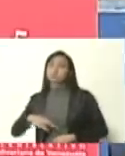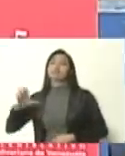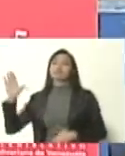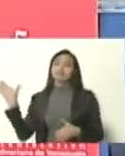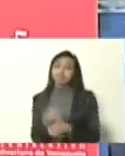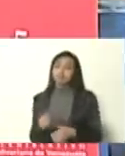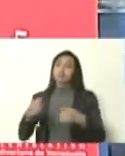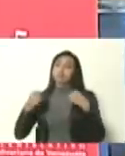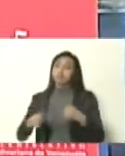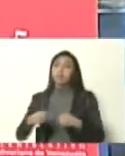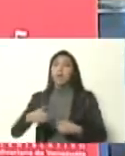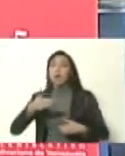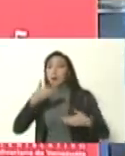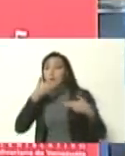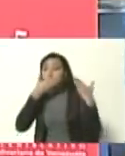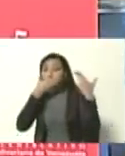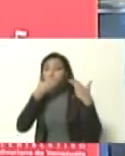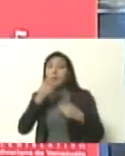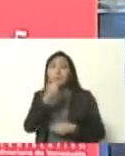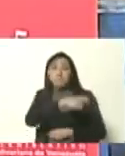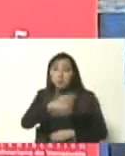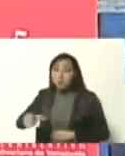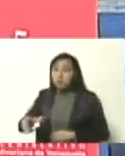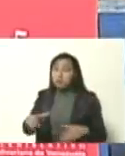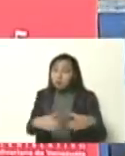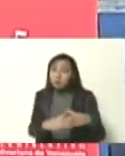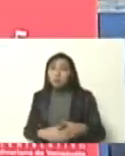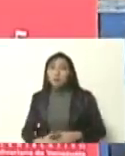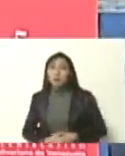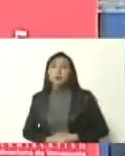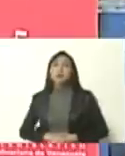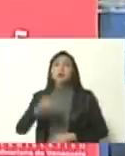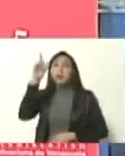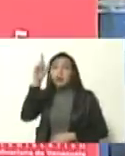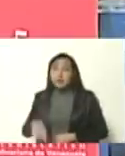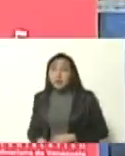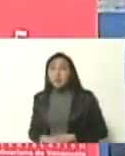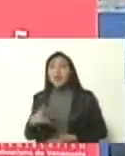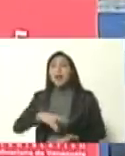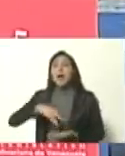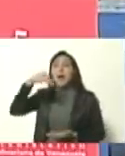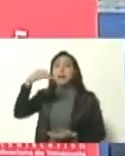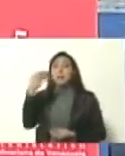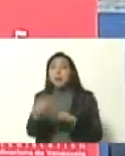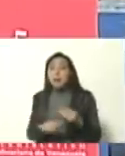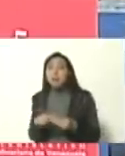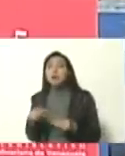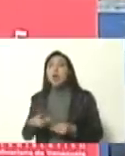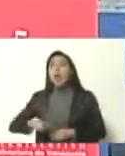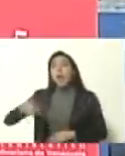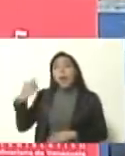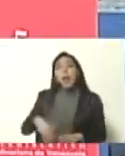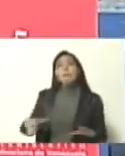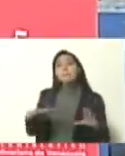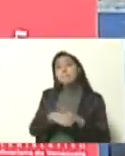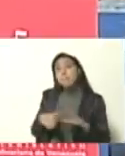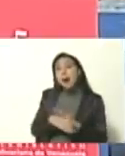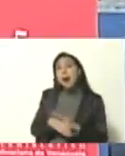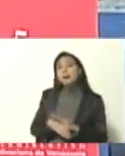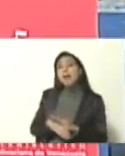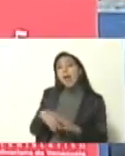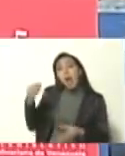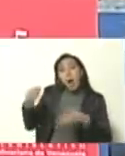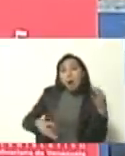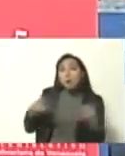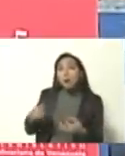estos terroristas. Usted, señor abogado, que vive en Altamira y que probablemente estaba el martes 26 de enero en la